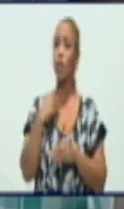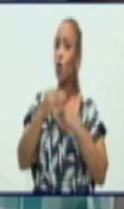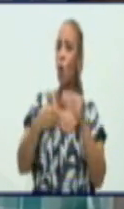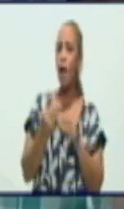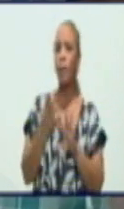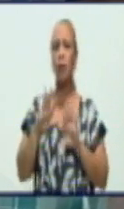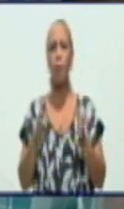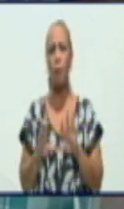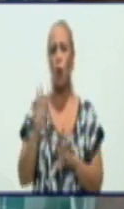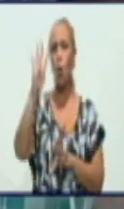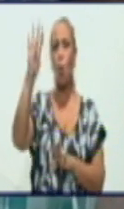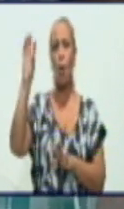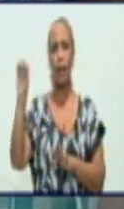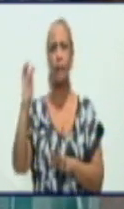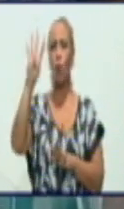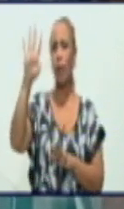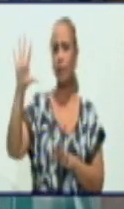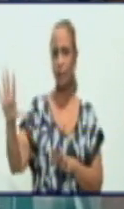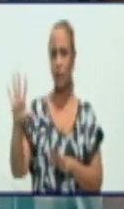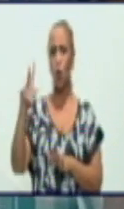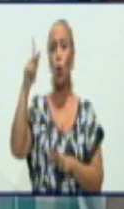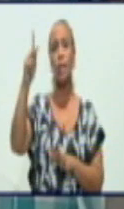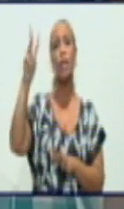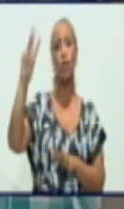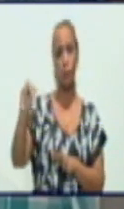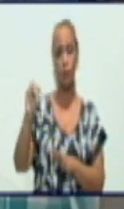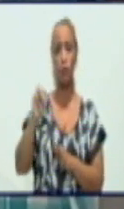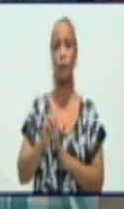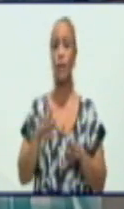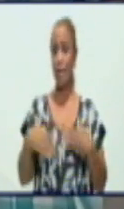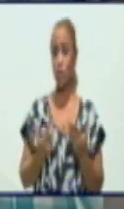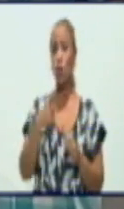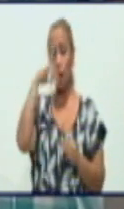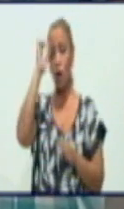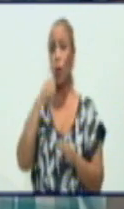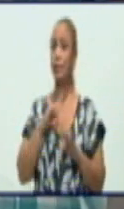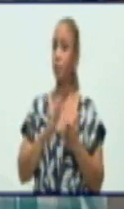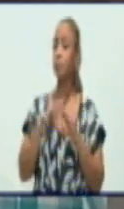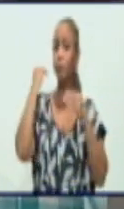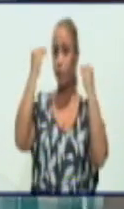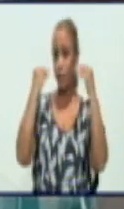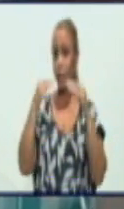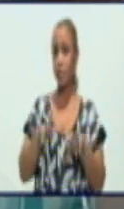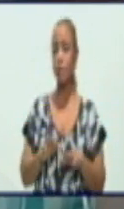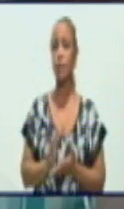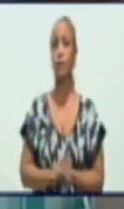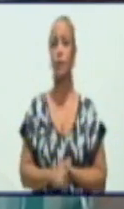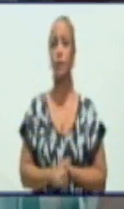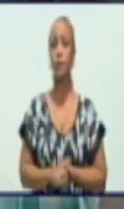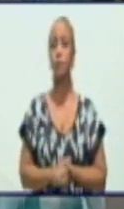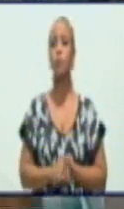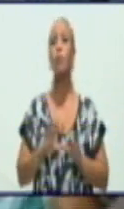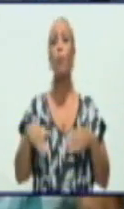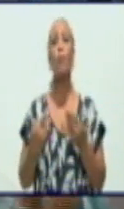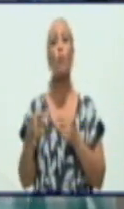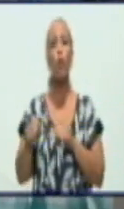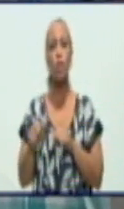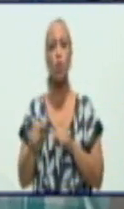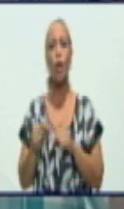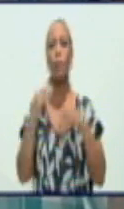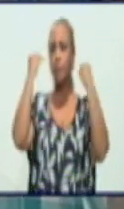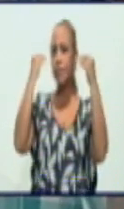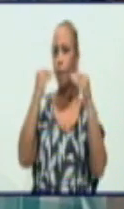40 45 kilómetros eso es lo que se pronostica es decir que por eso se maneja la posibilidad de que sea sábado en la